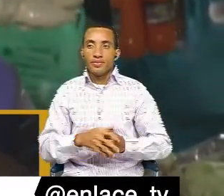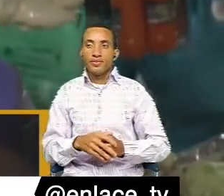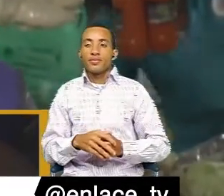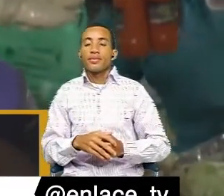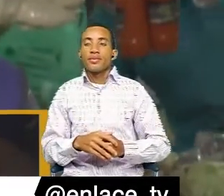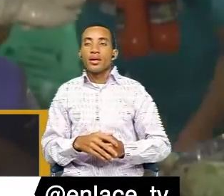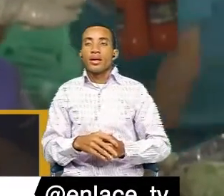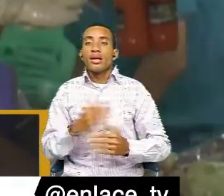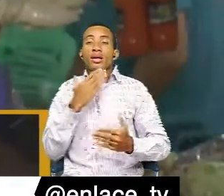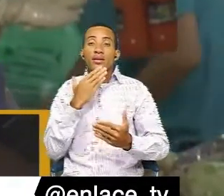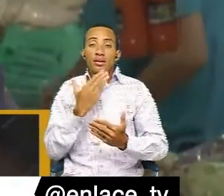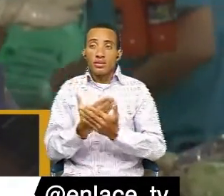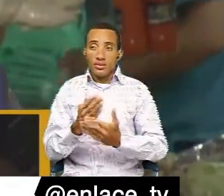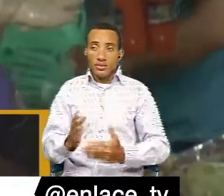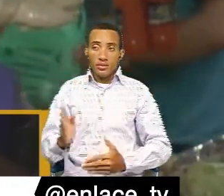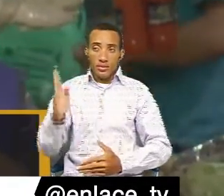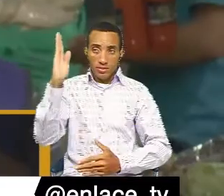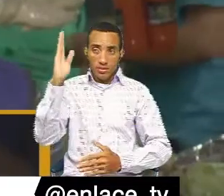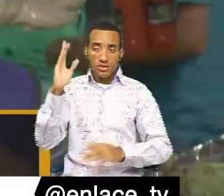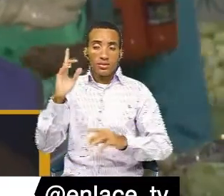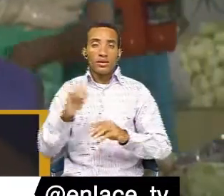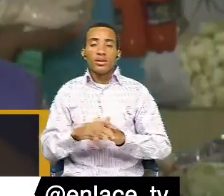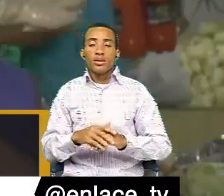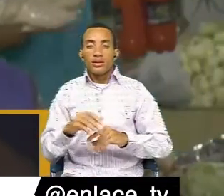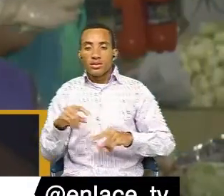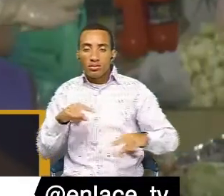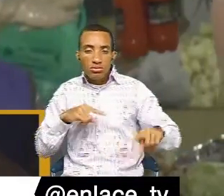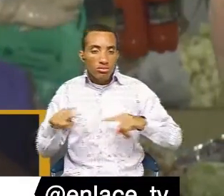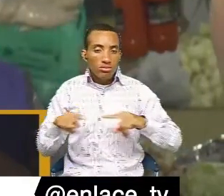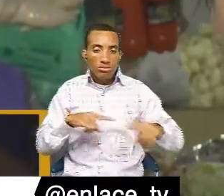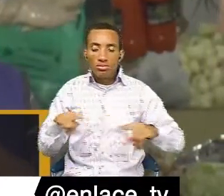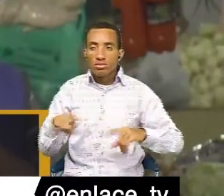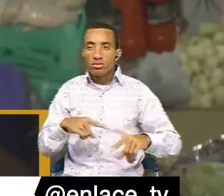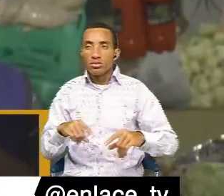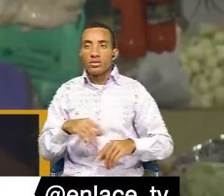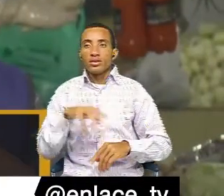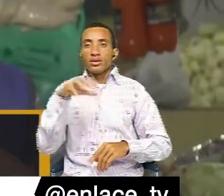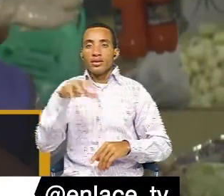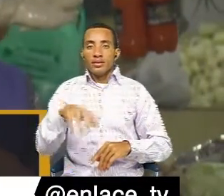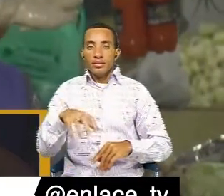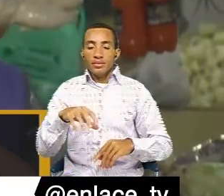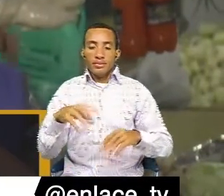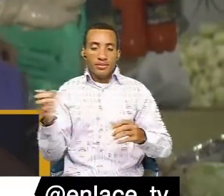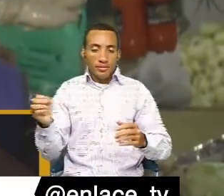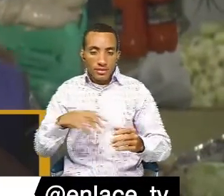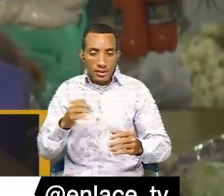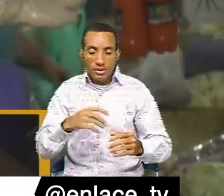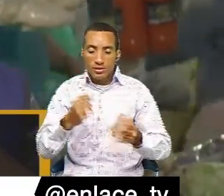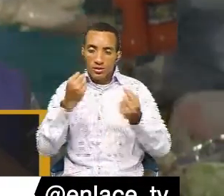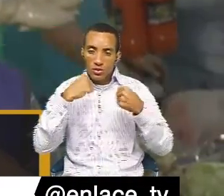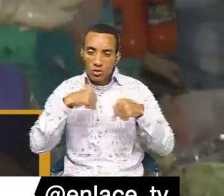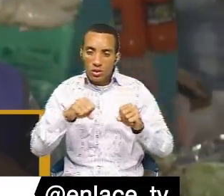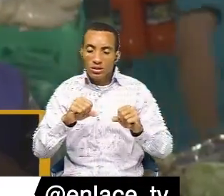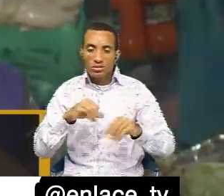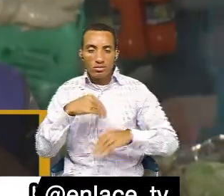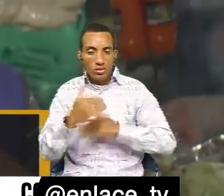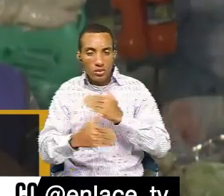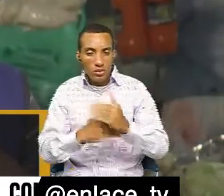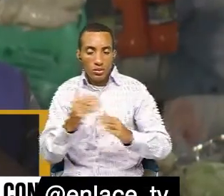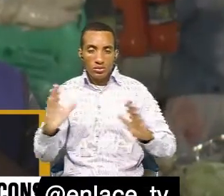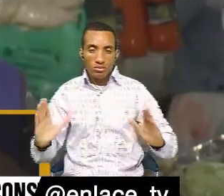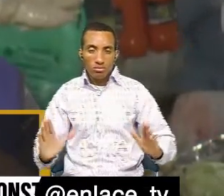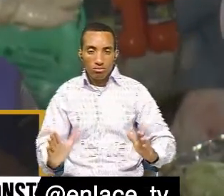todas maneras, gracias a Dios, a su inquilino está administrando la Plaza de Mercado de Torcoroma. Hemos puesto todo nuestro empeño en tratar de ir mejorando la plaza, pues